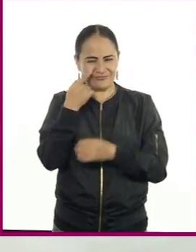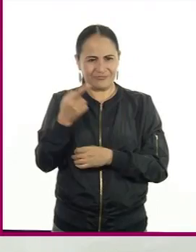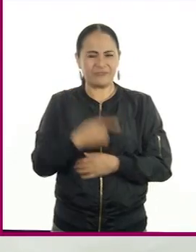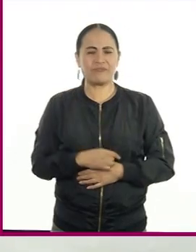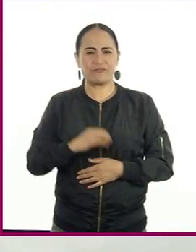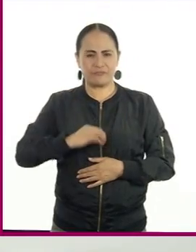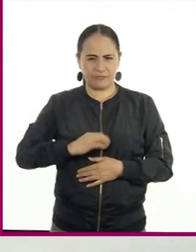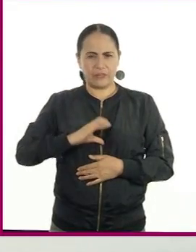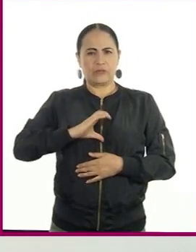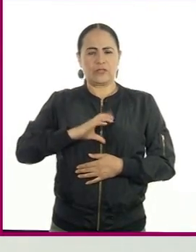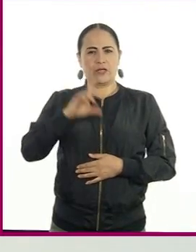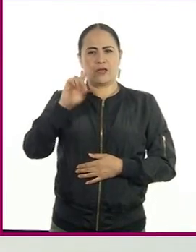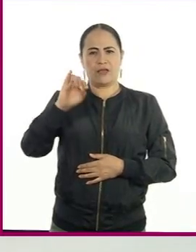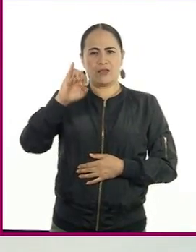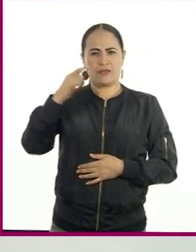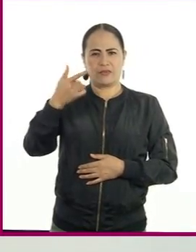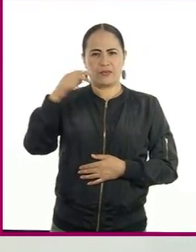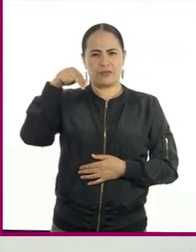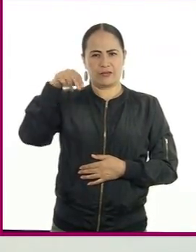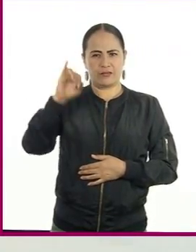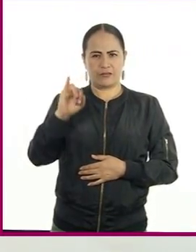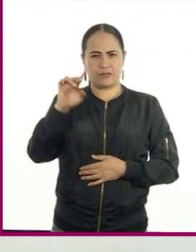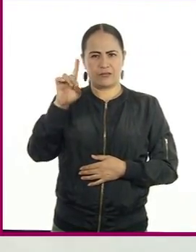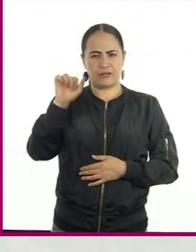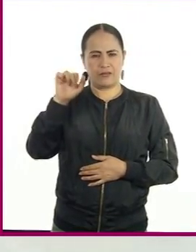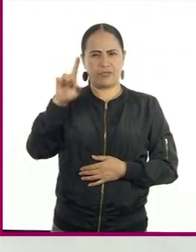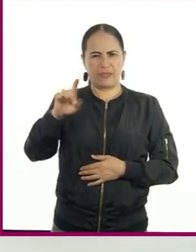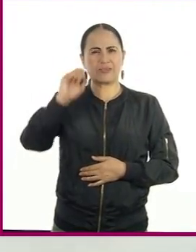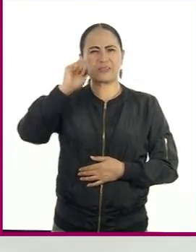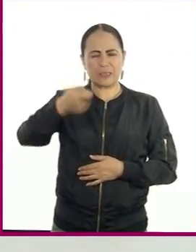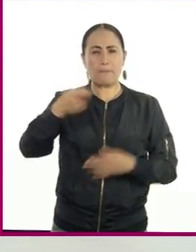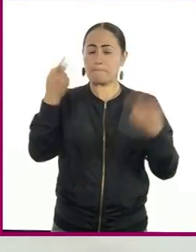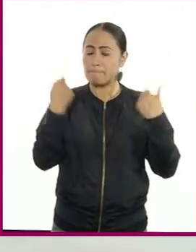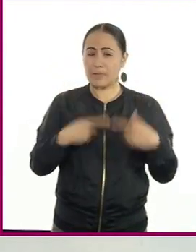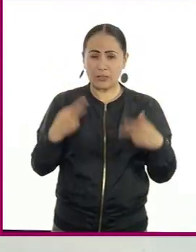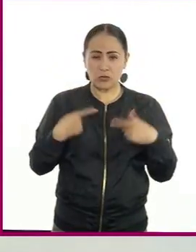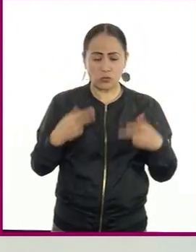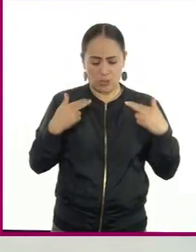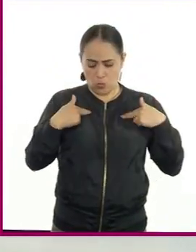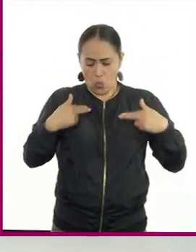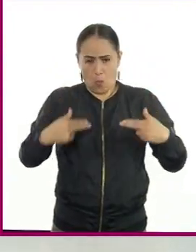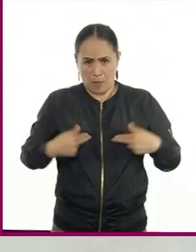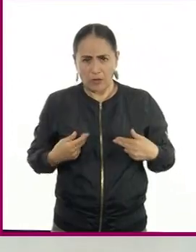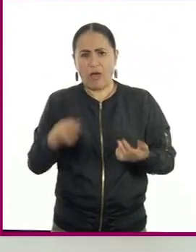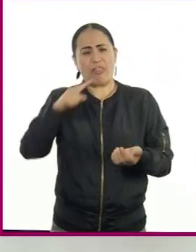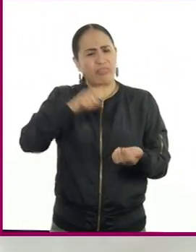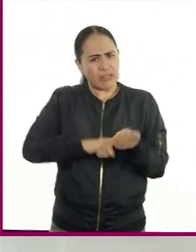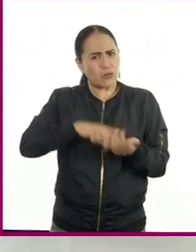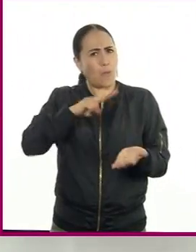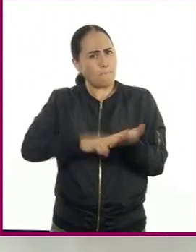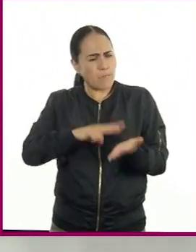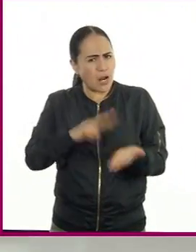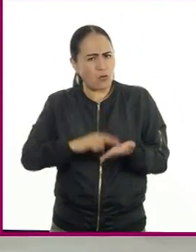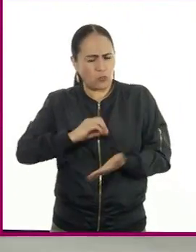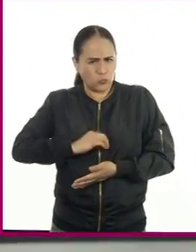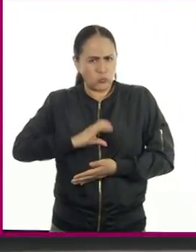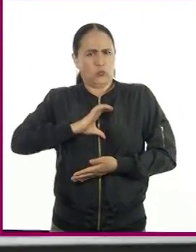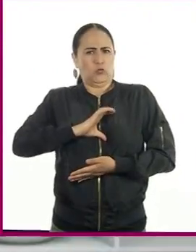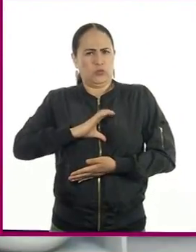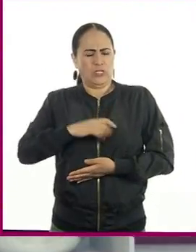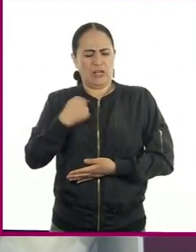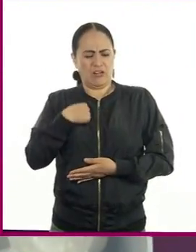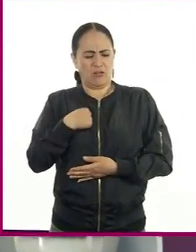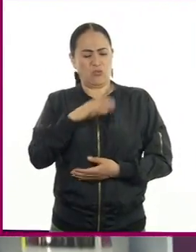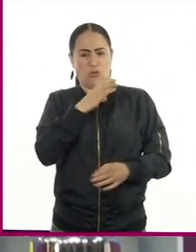la dignidad humana reconoce que los seres humanos tienen un valor y no pueden ser vistos o usados